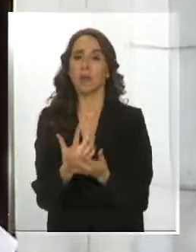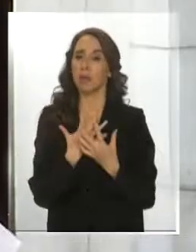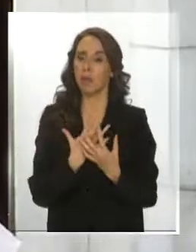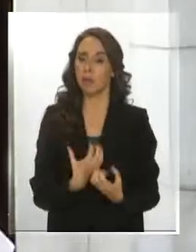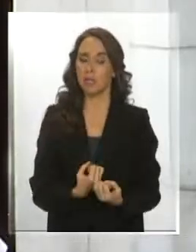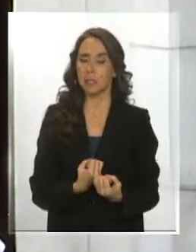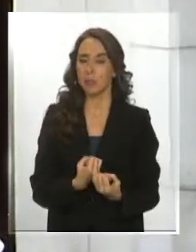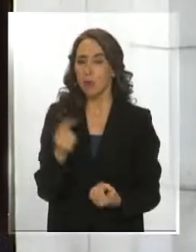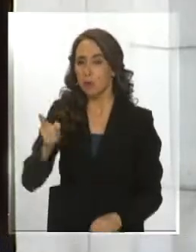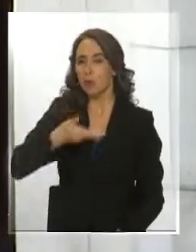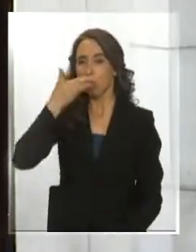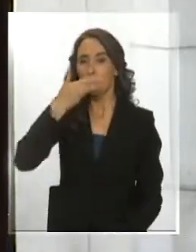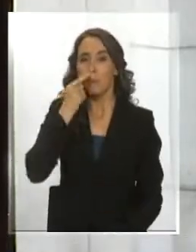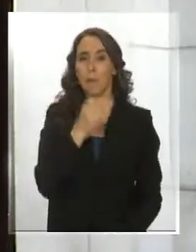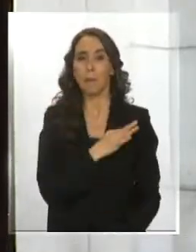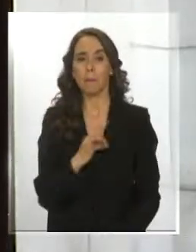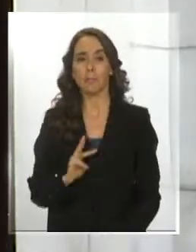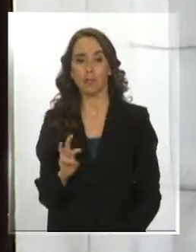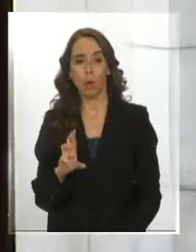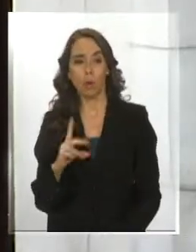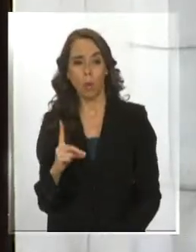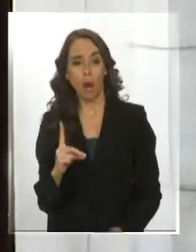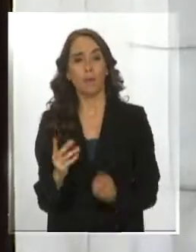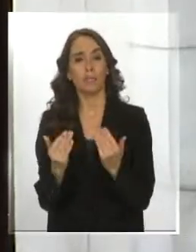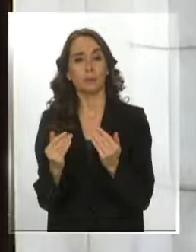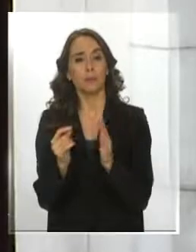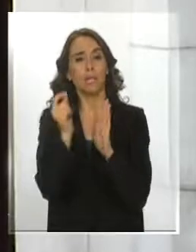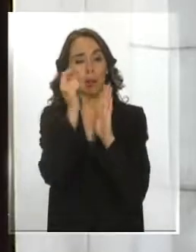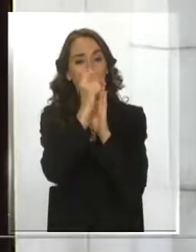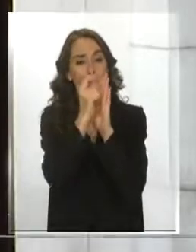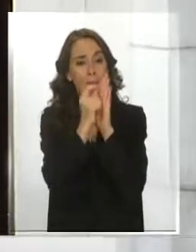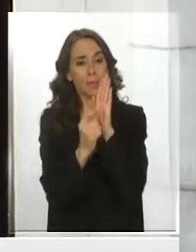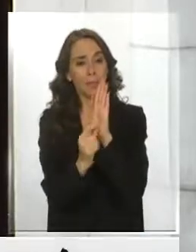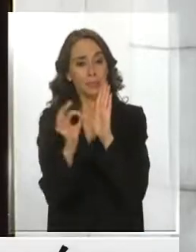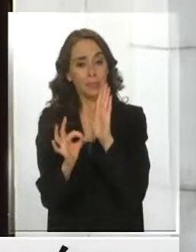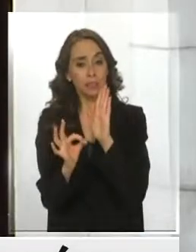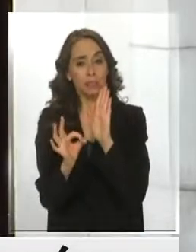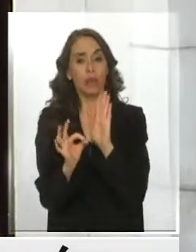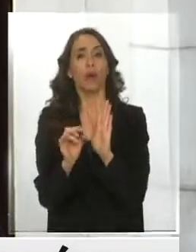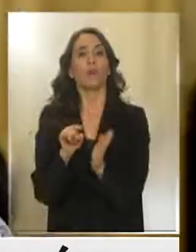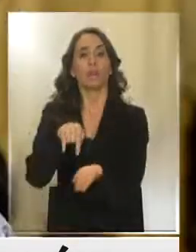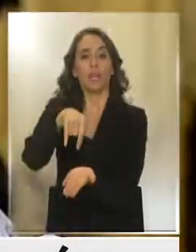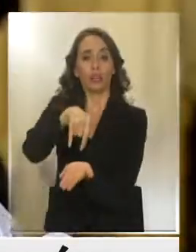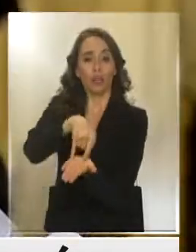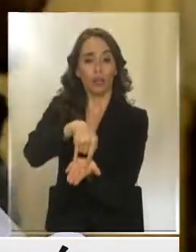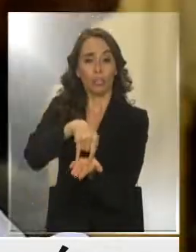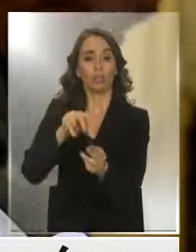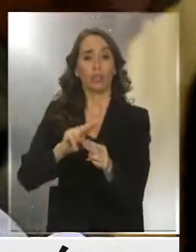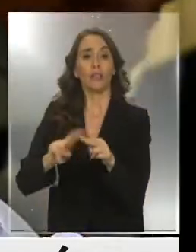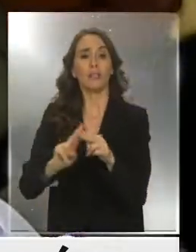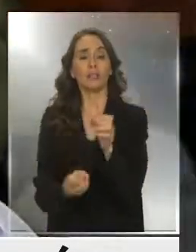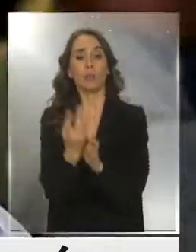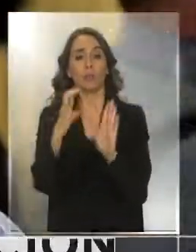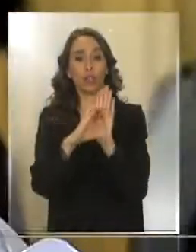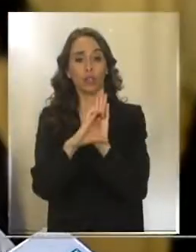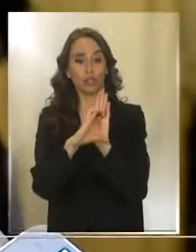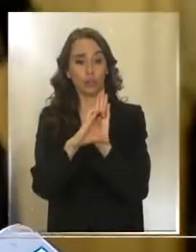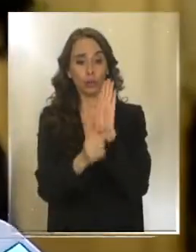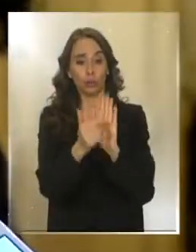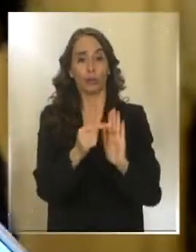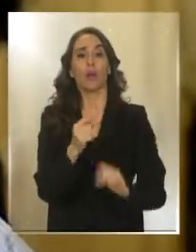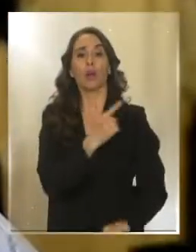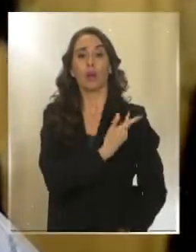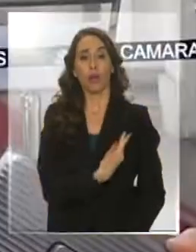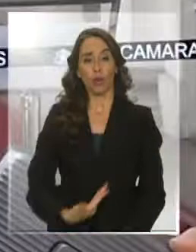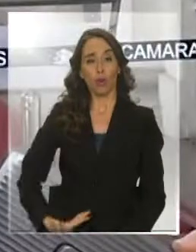ministro Felipe Ward. Esperábamos más precisión respecto de este Congreso Constituyente. El propio gobierno no sabe lo que es un